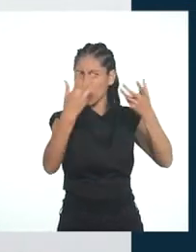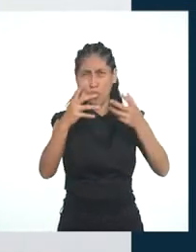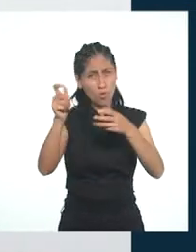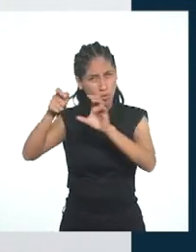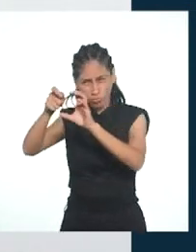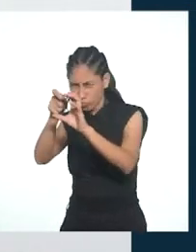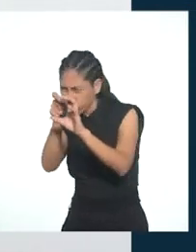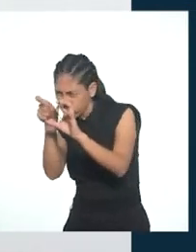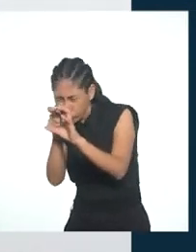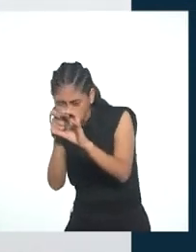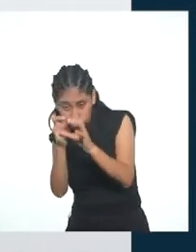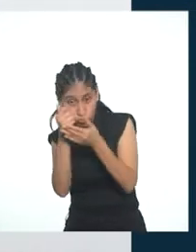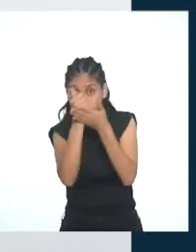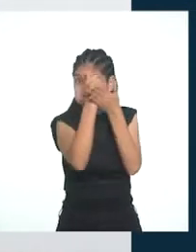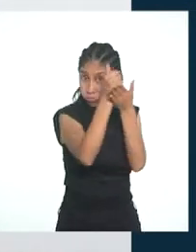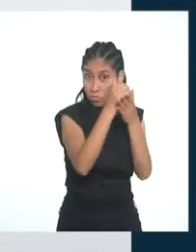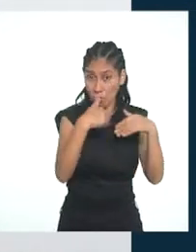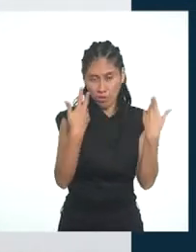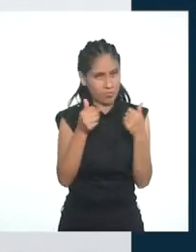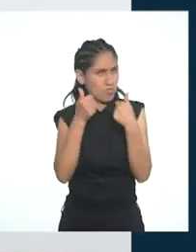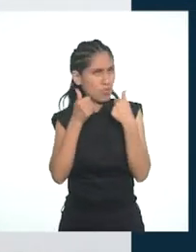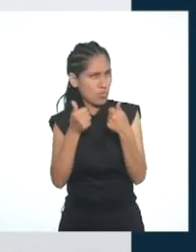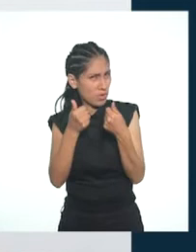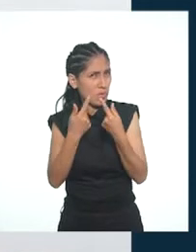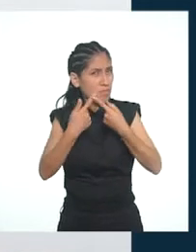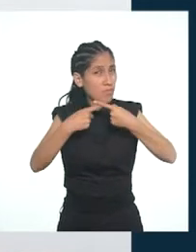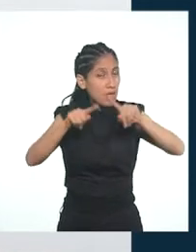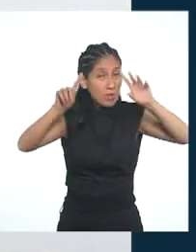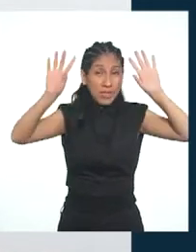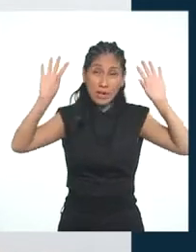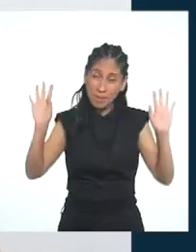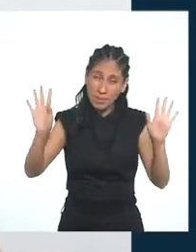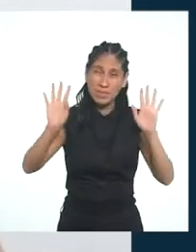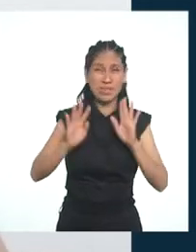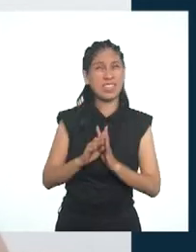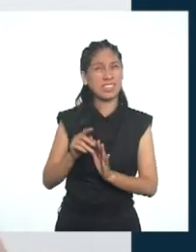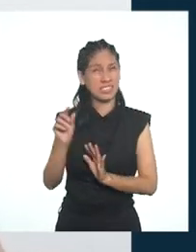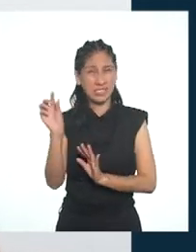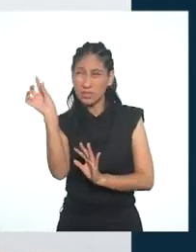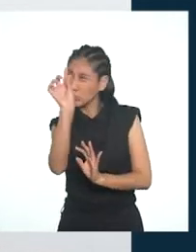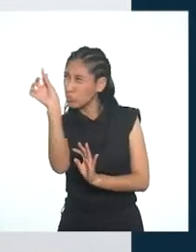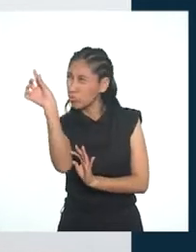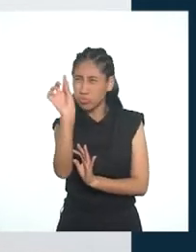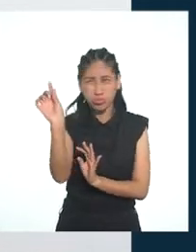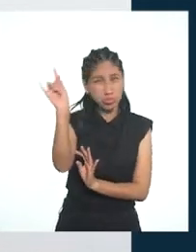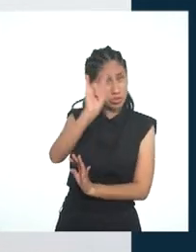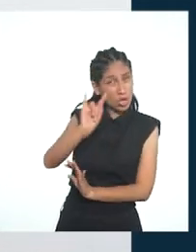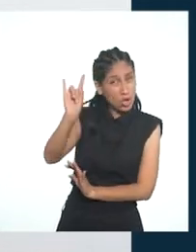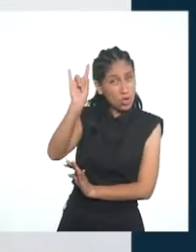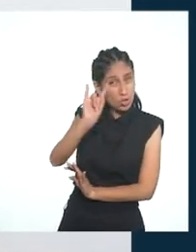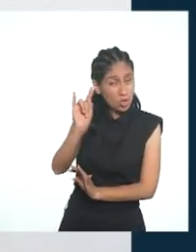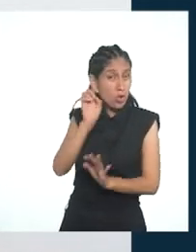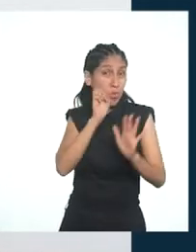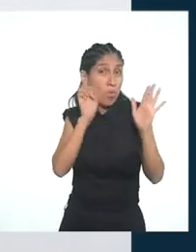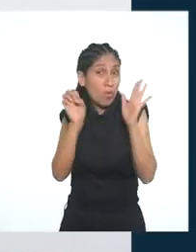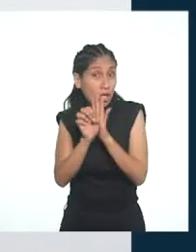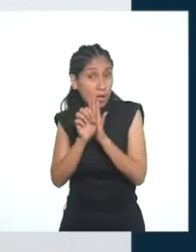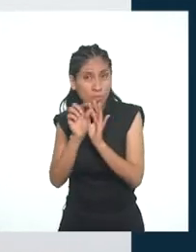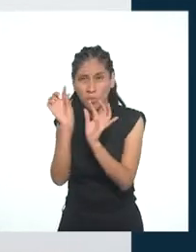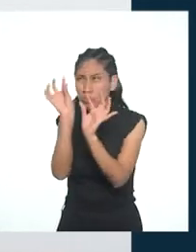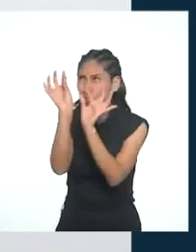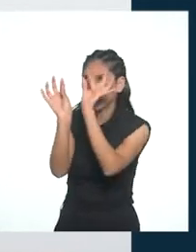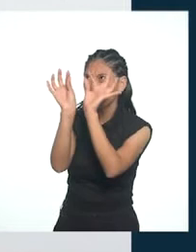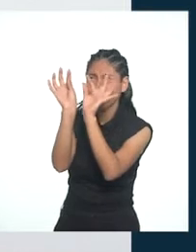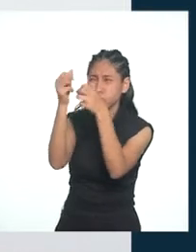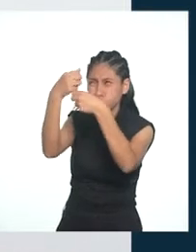y se estarían salvando muchas vidas. Sin embargo, si se utiliza con un propósito negativo, como la creación de armas,